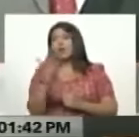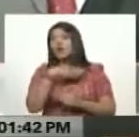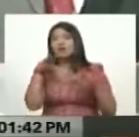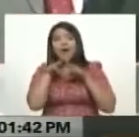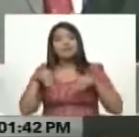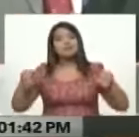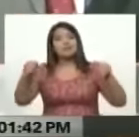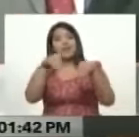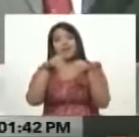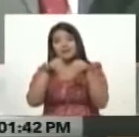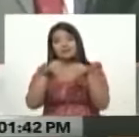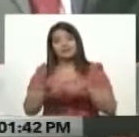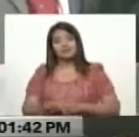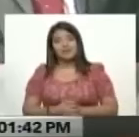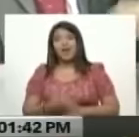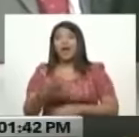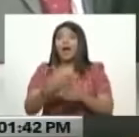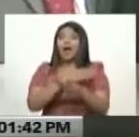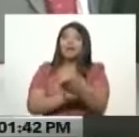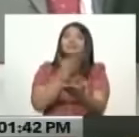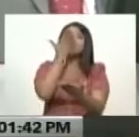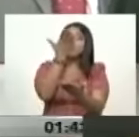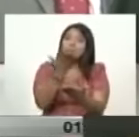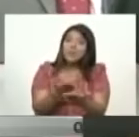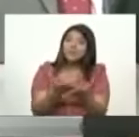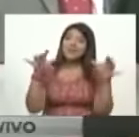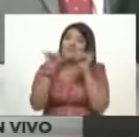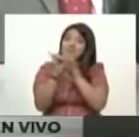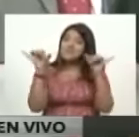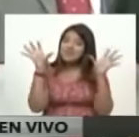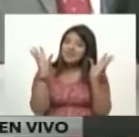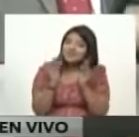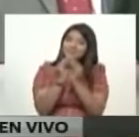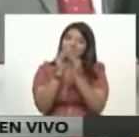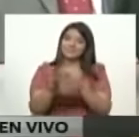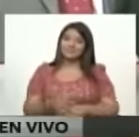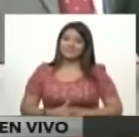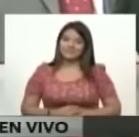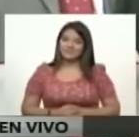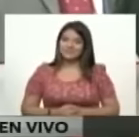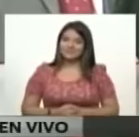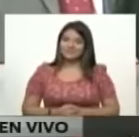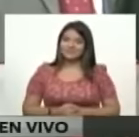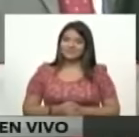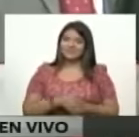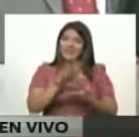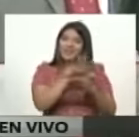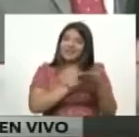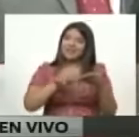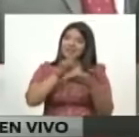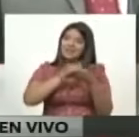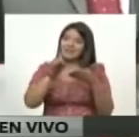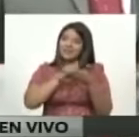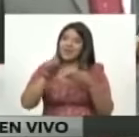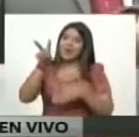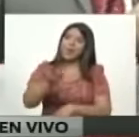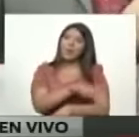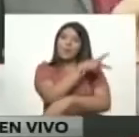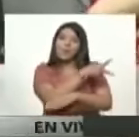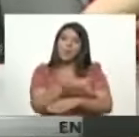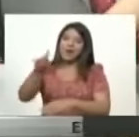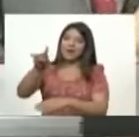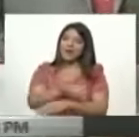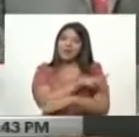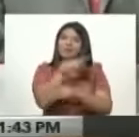yo, antes de proponer, concluyo con la cita de un poema de